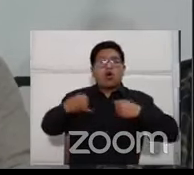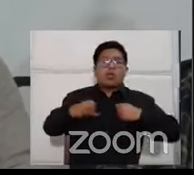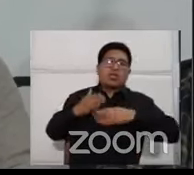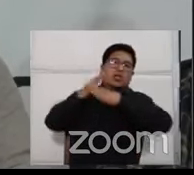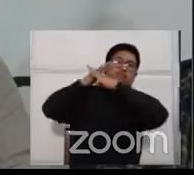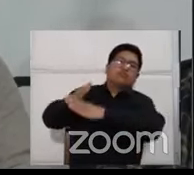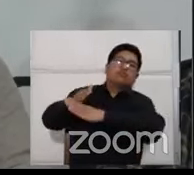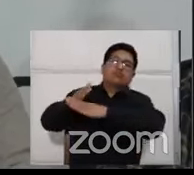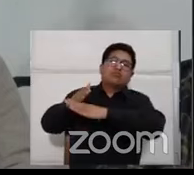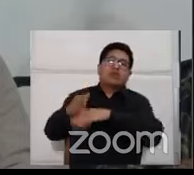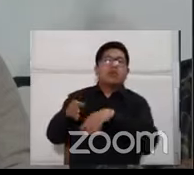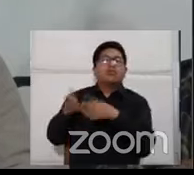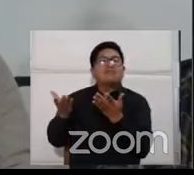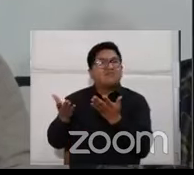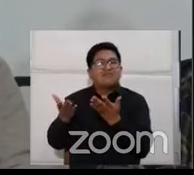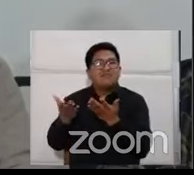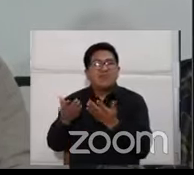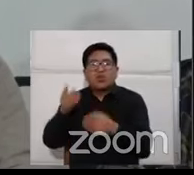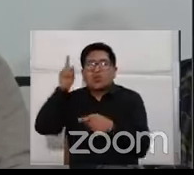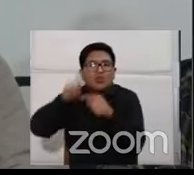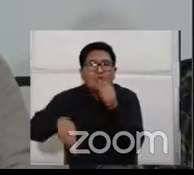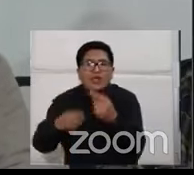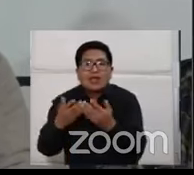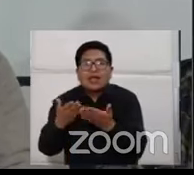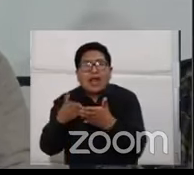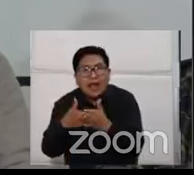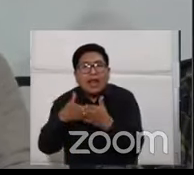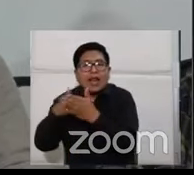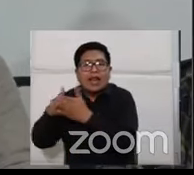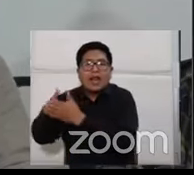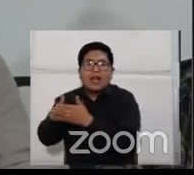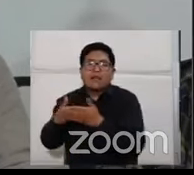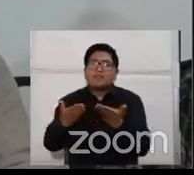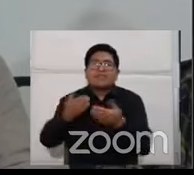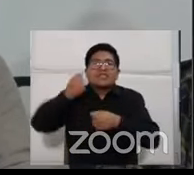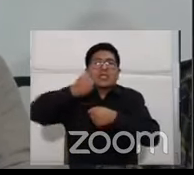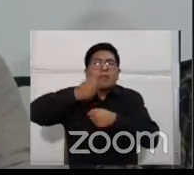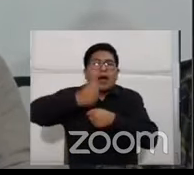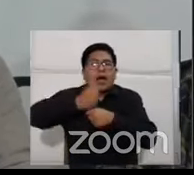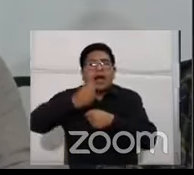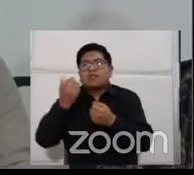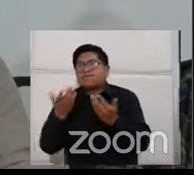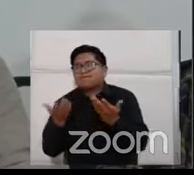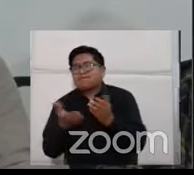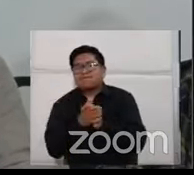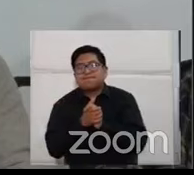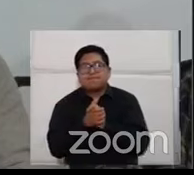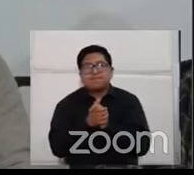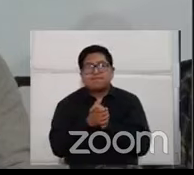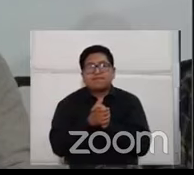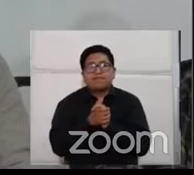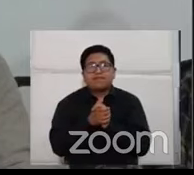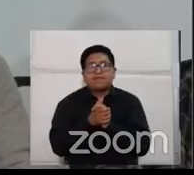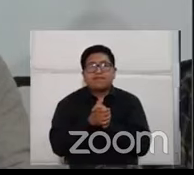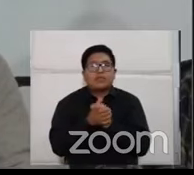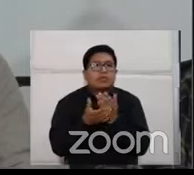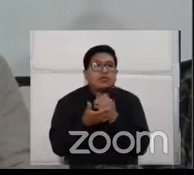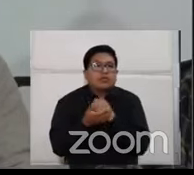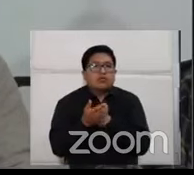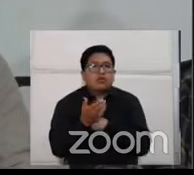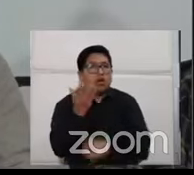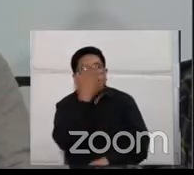estancados y simplemente se van por los por los trabajos más fáciles que serían el juego